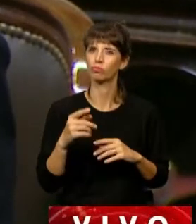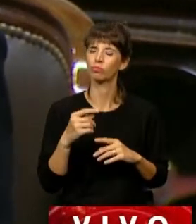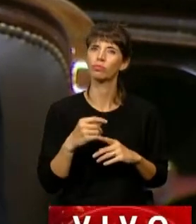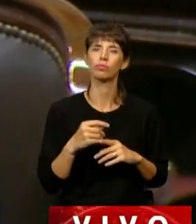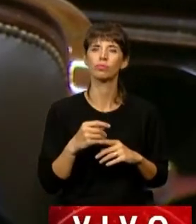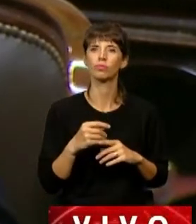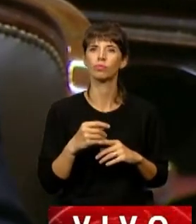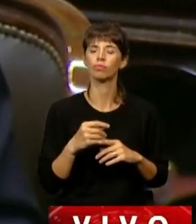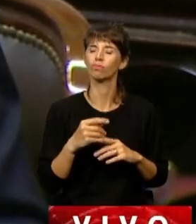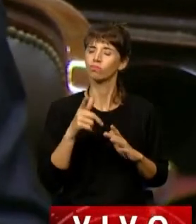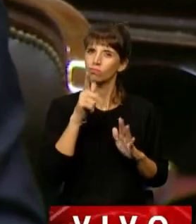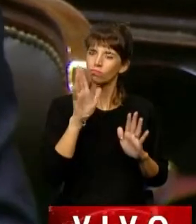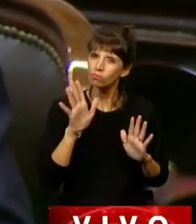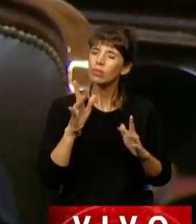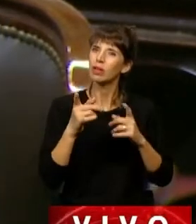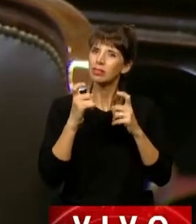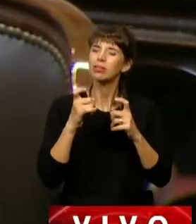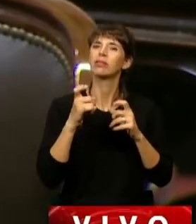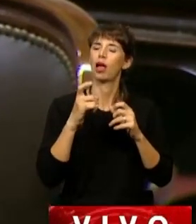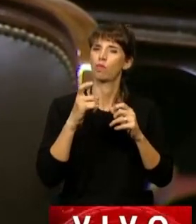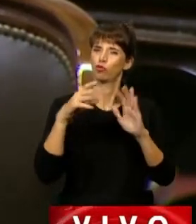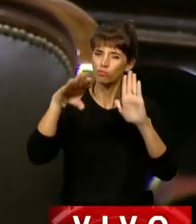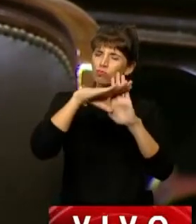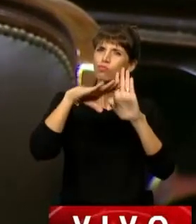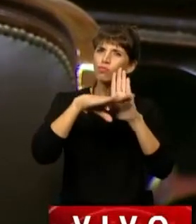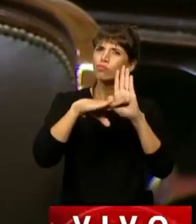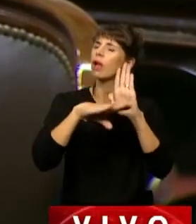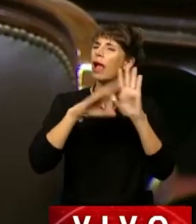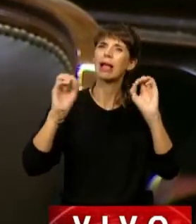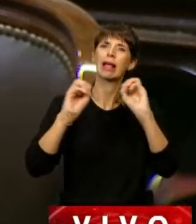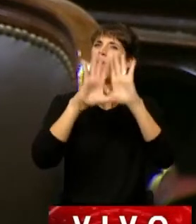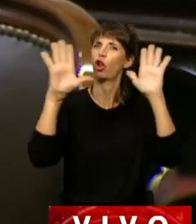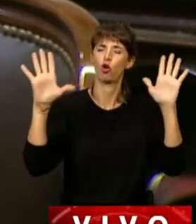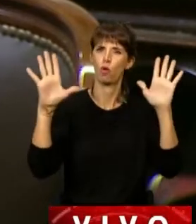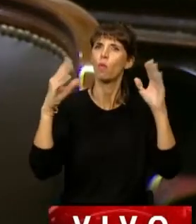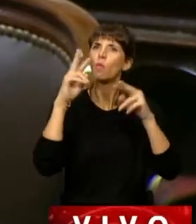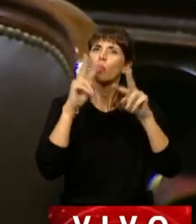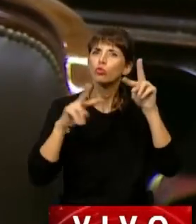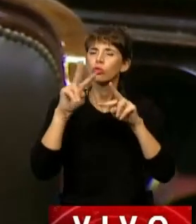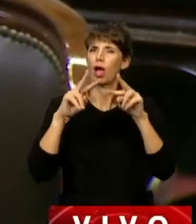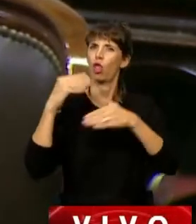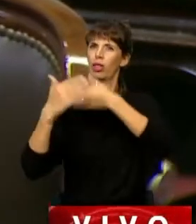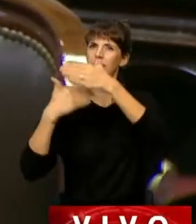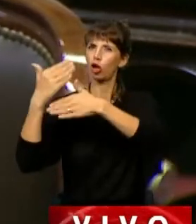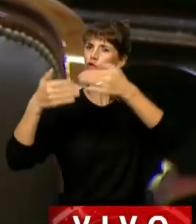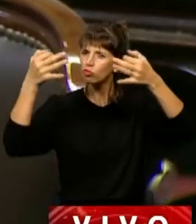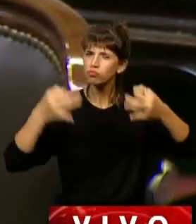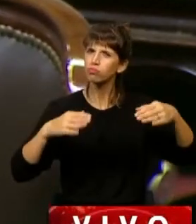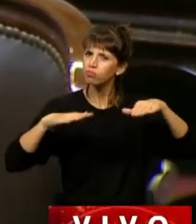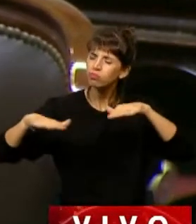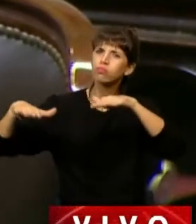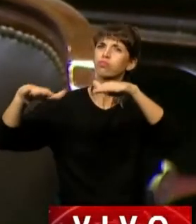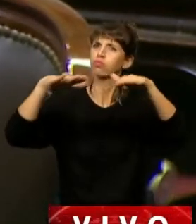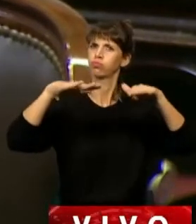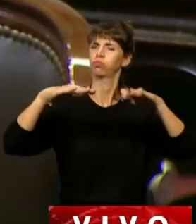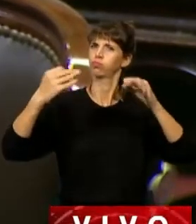necesitamos condiciones y regulaciones claras para un modelo de desarrollo justo y equilibrado, y en particular en